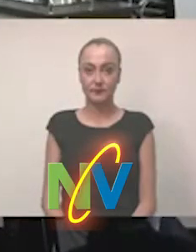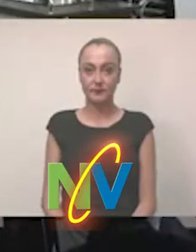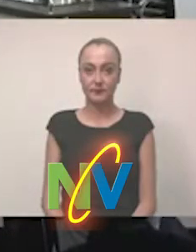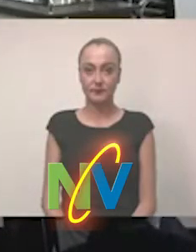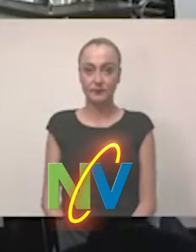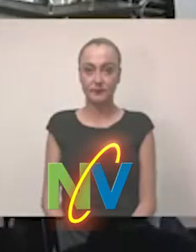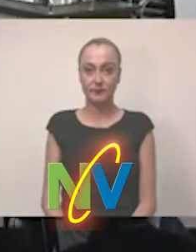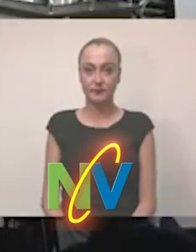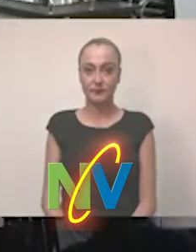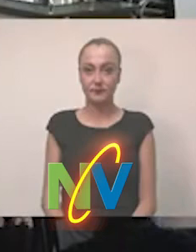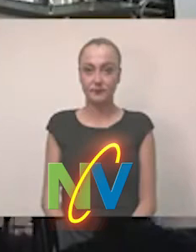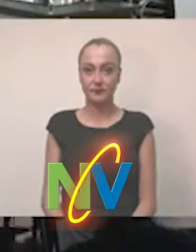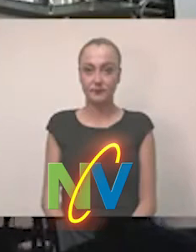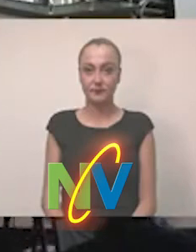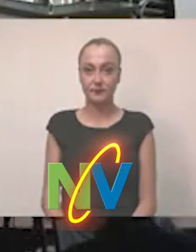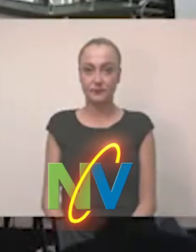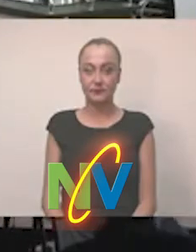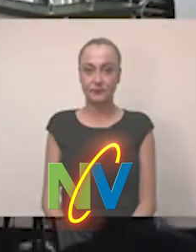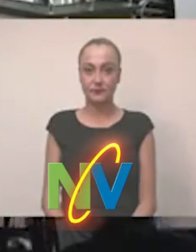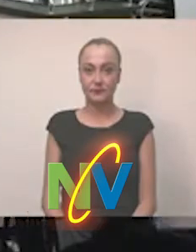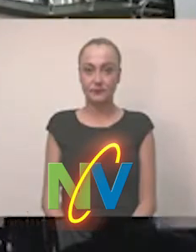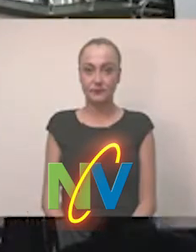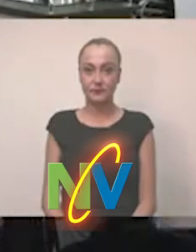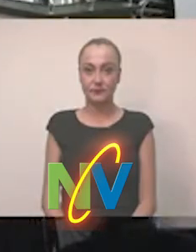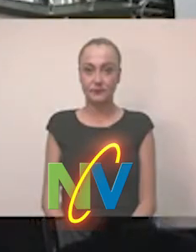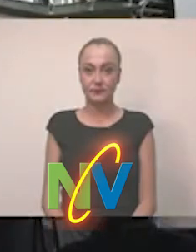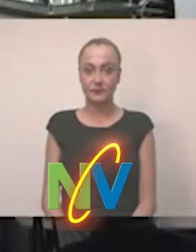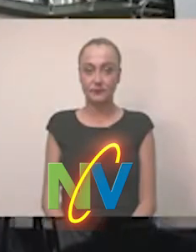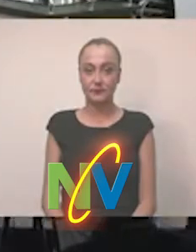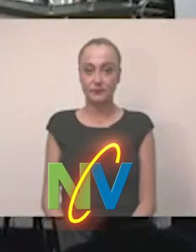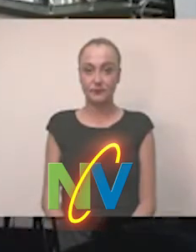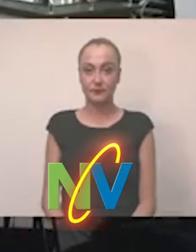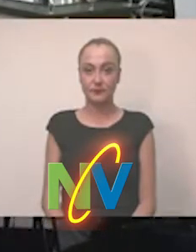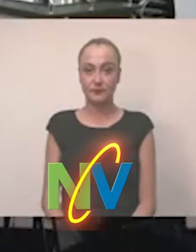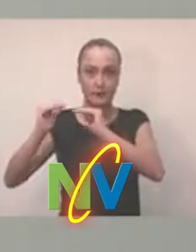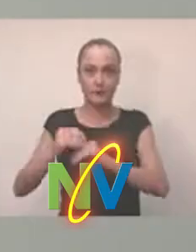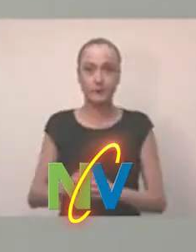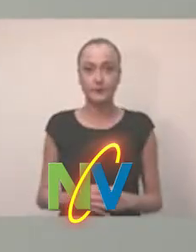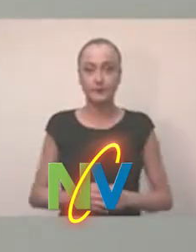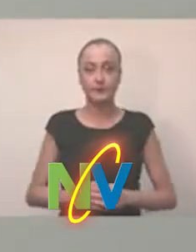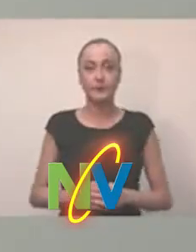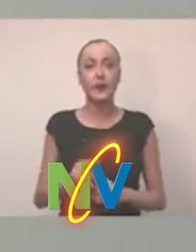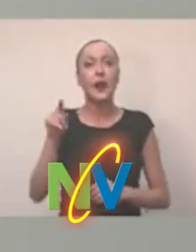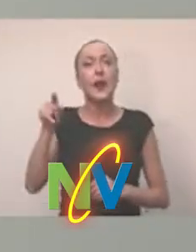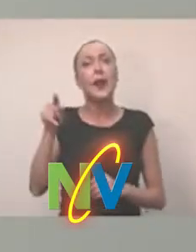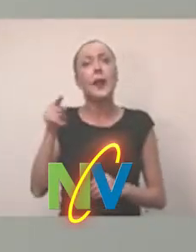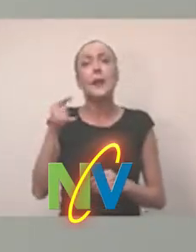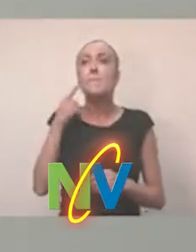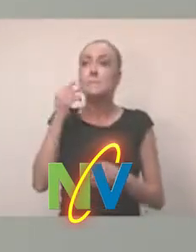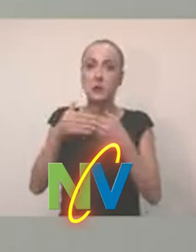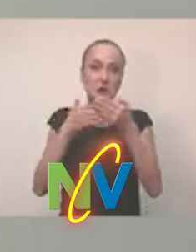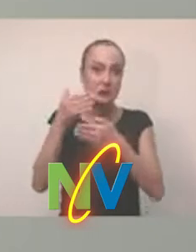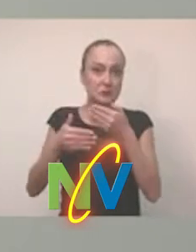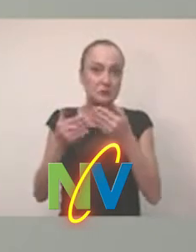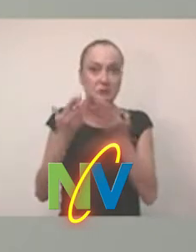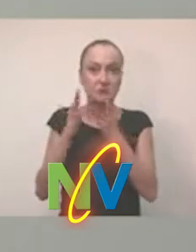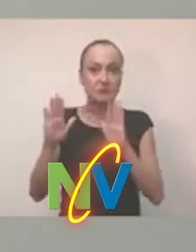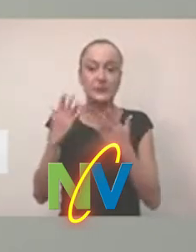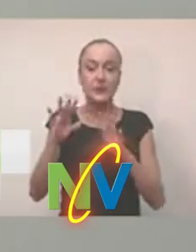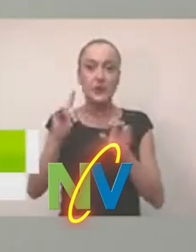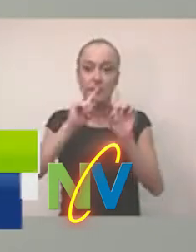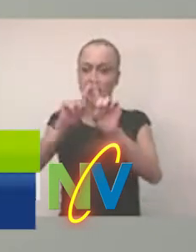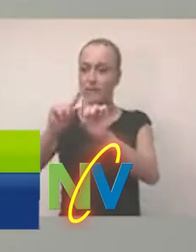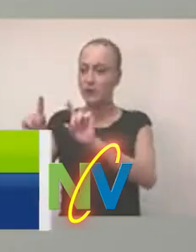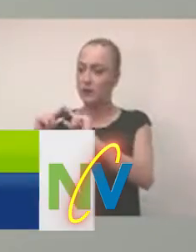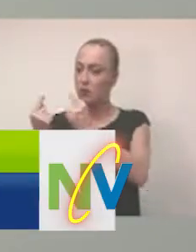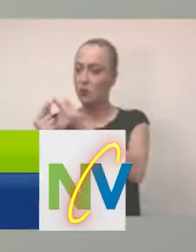y Mari Munif también recibieron su credencial como vicepresidentes. En un proceso abierto en el que